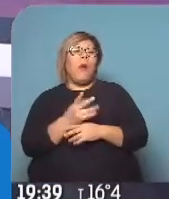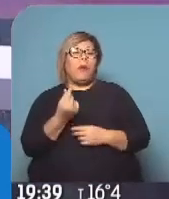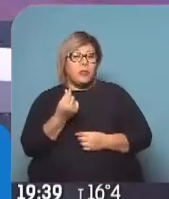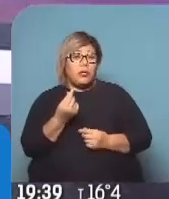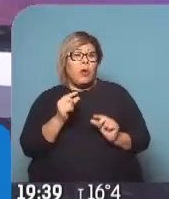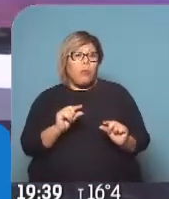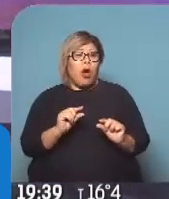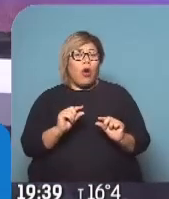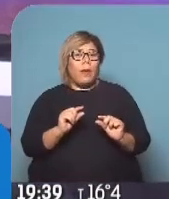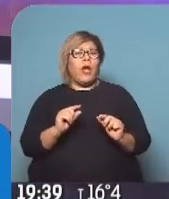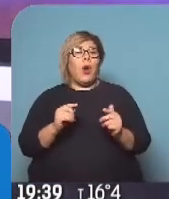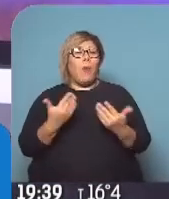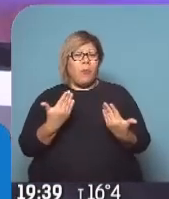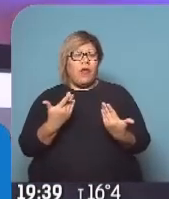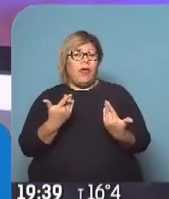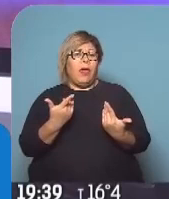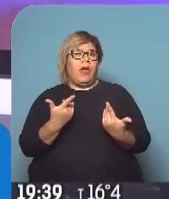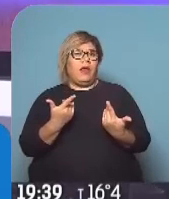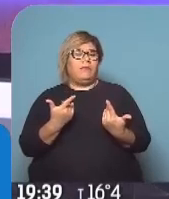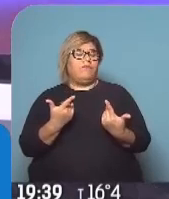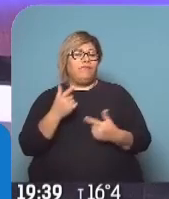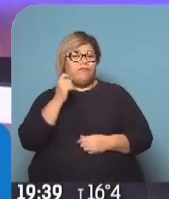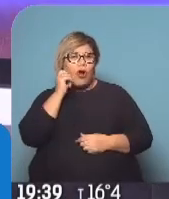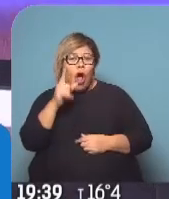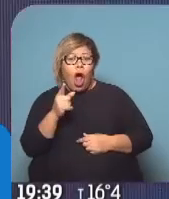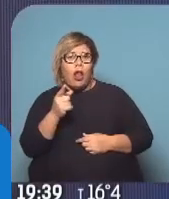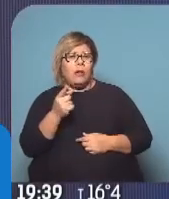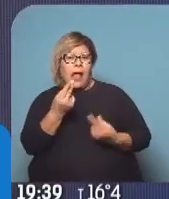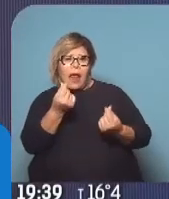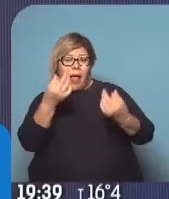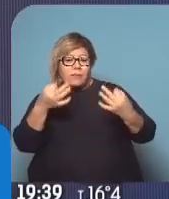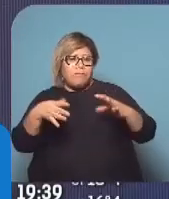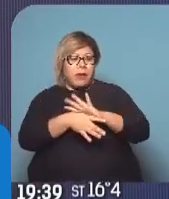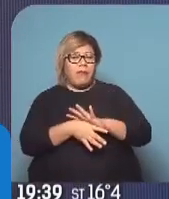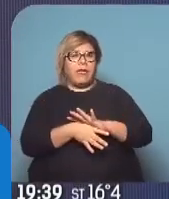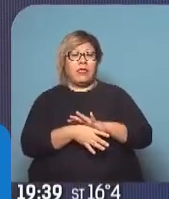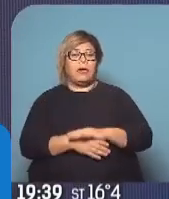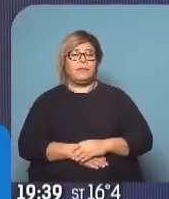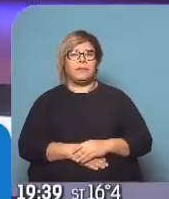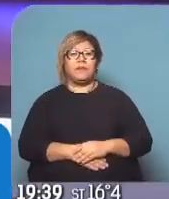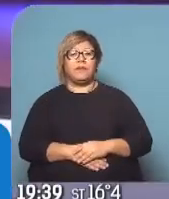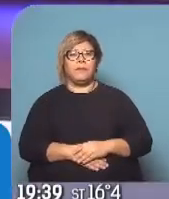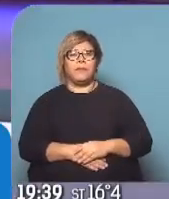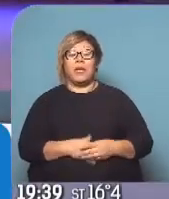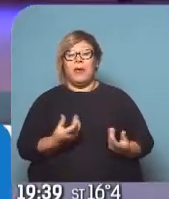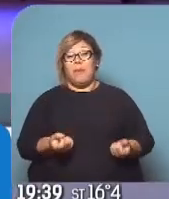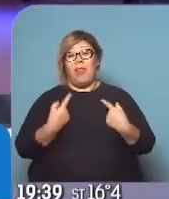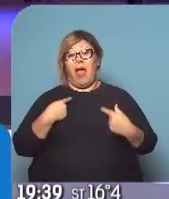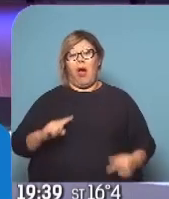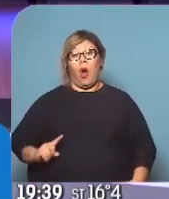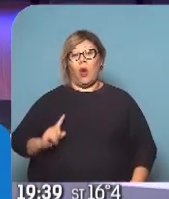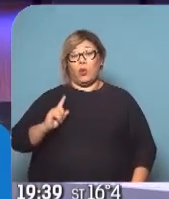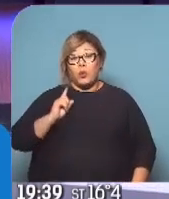equipo y esto que sucede en argentina que pese a las crisis y todo se hace se hace igual no me enorgullece y además